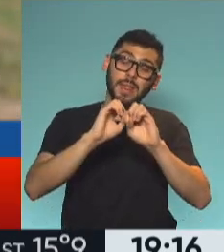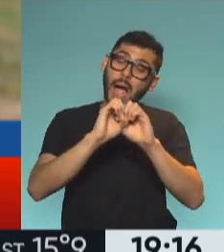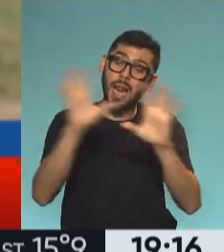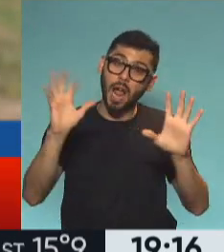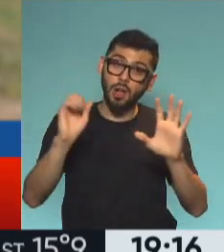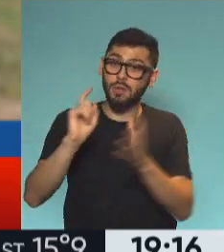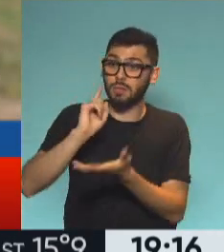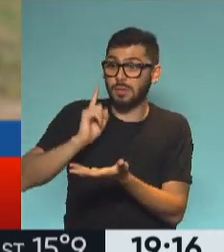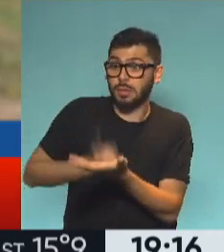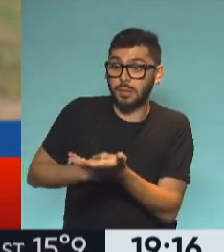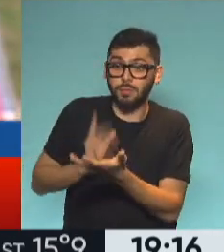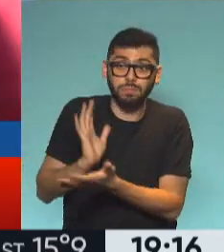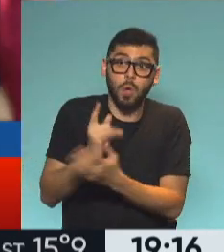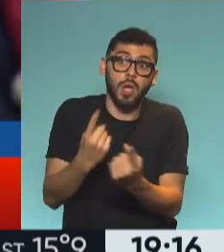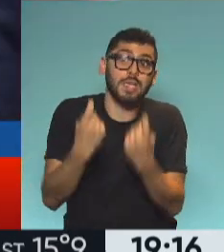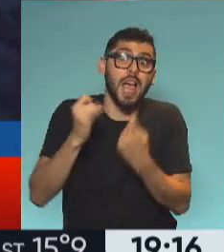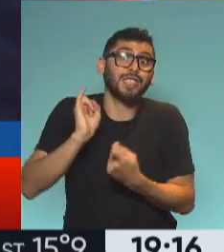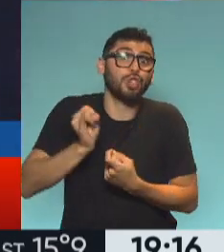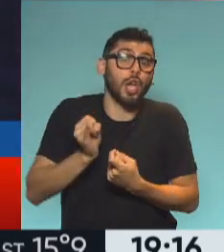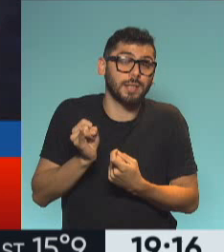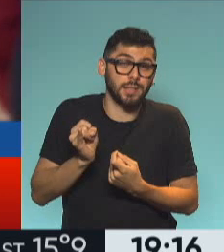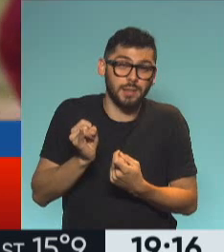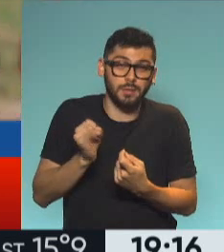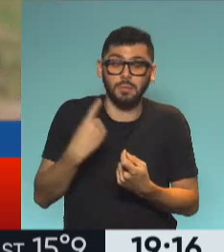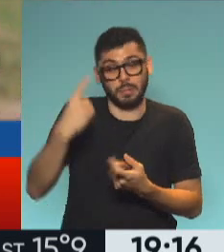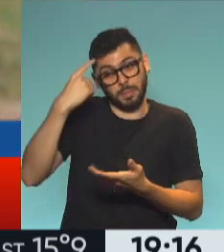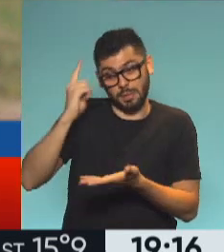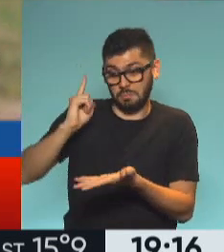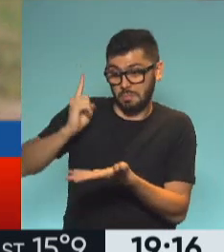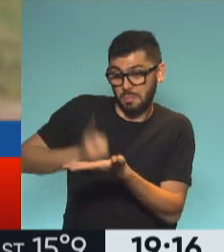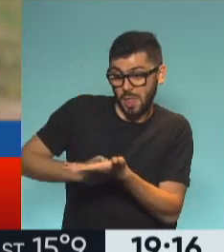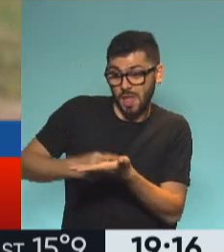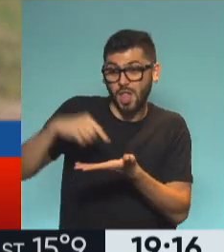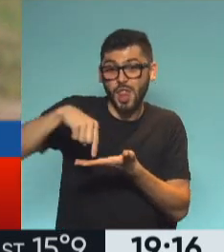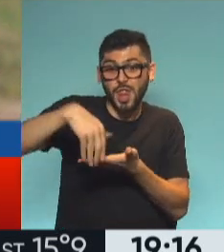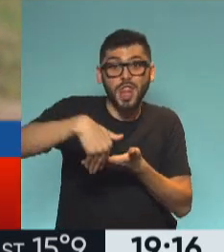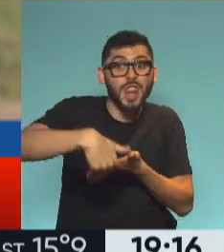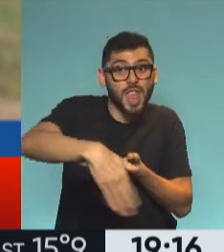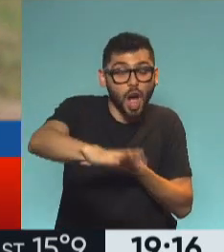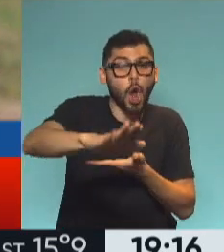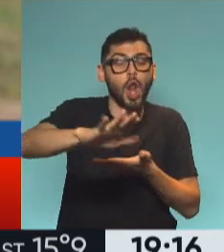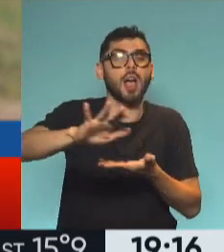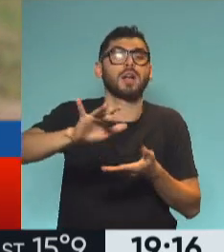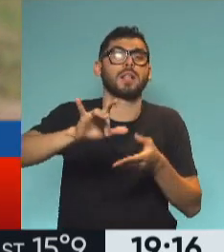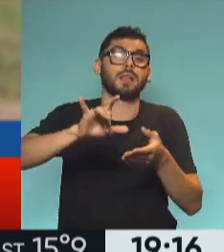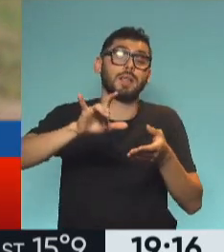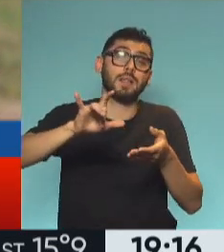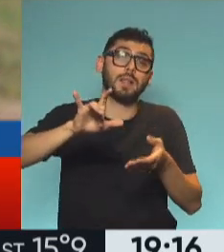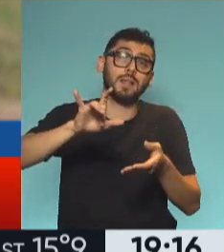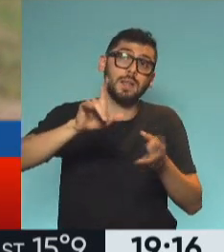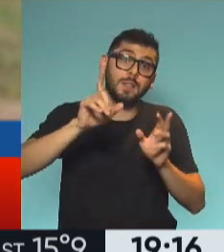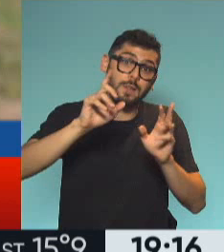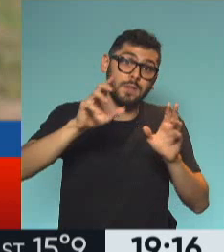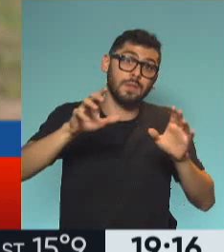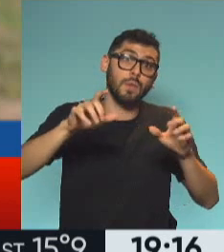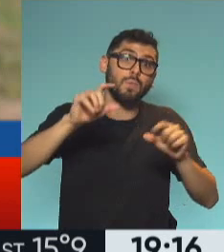eran imprescindibles. Uno espera que, de acuerdo a las medidas, a partir de ahora haya un descenso lento